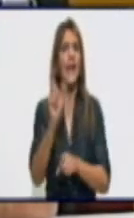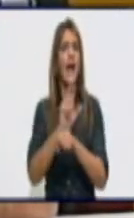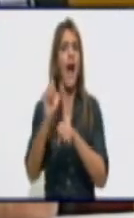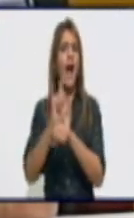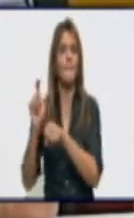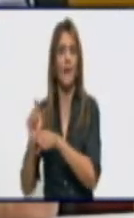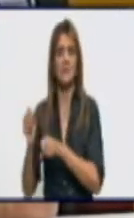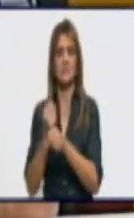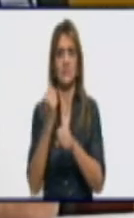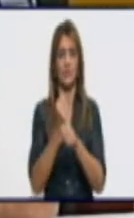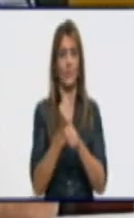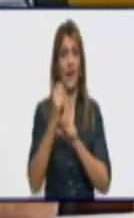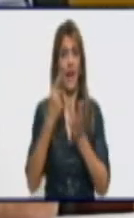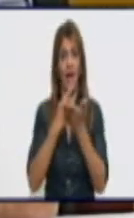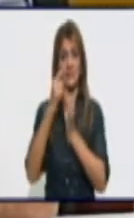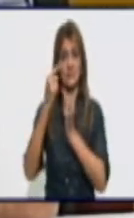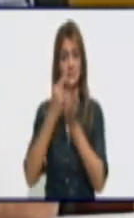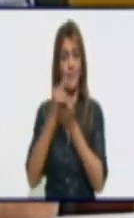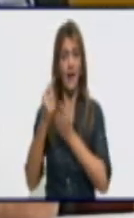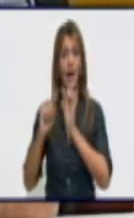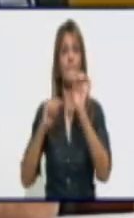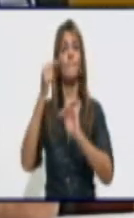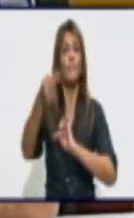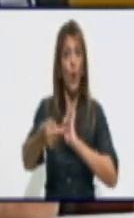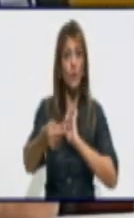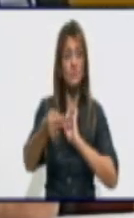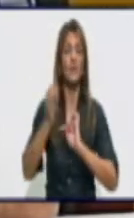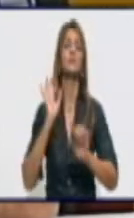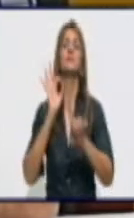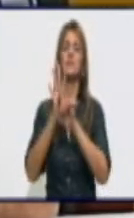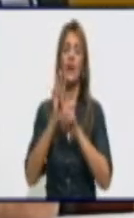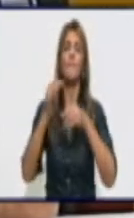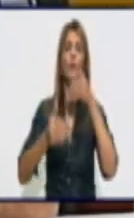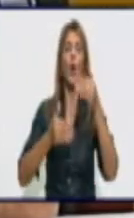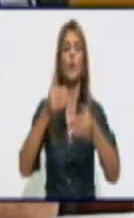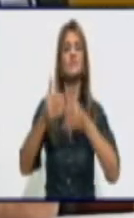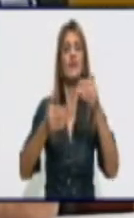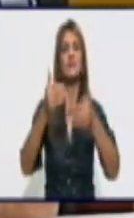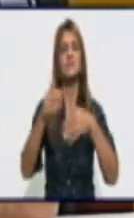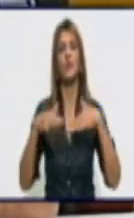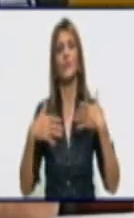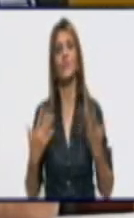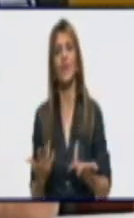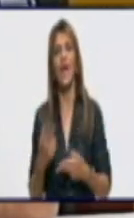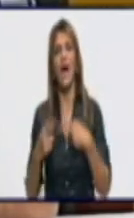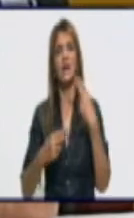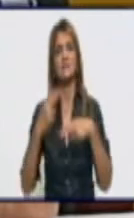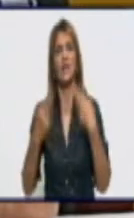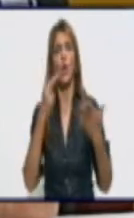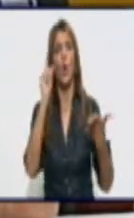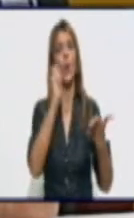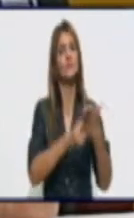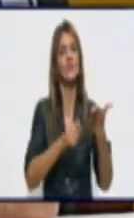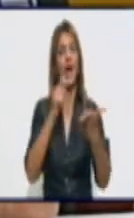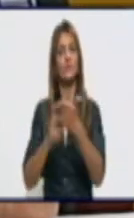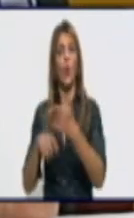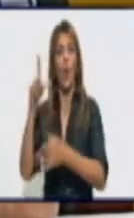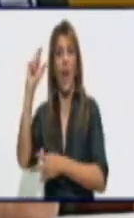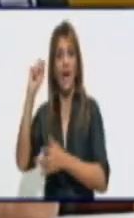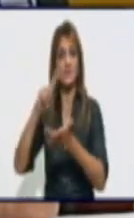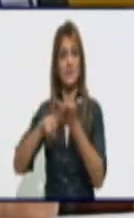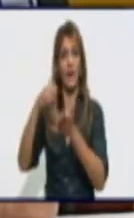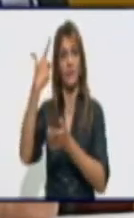en la próxima semana es el proceso de suplementación de los contratos que tenemos con las cooperativas, pero